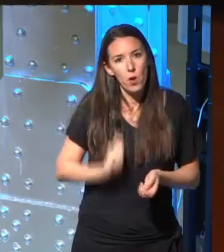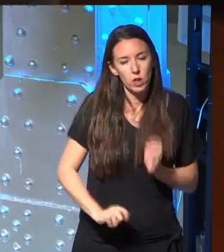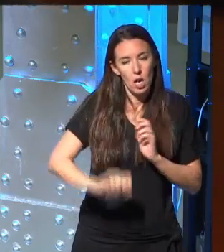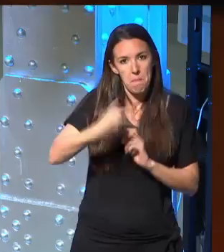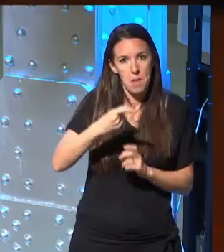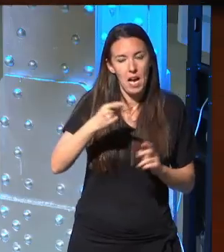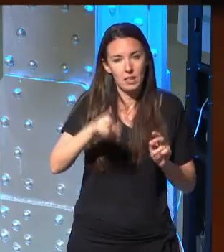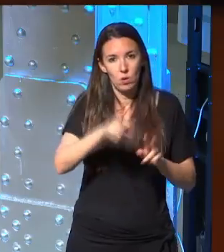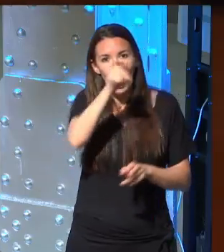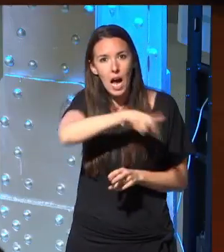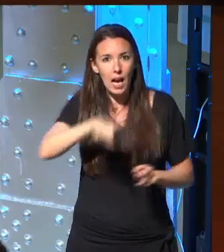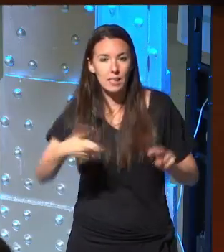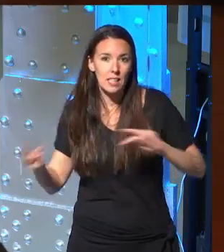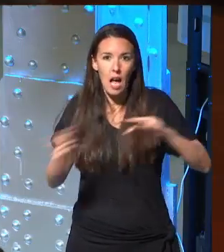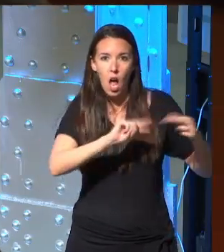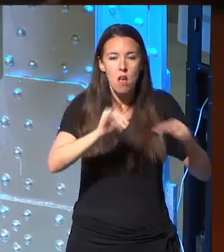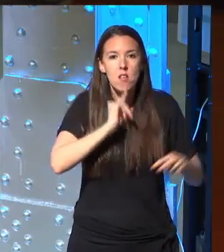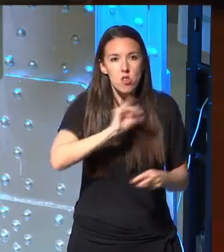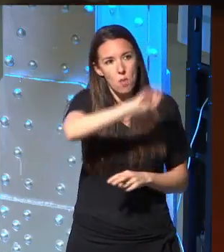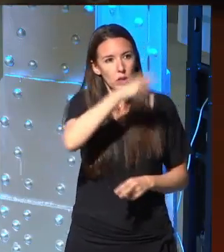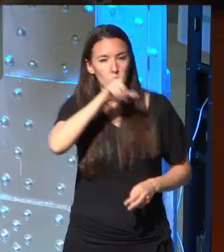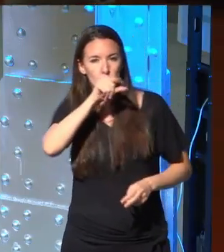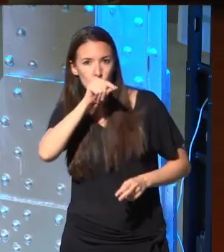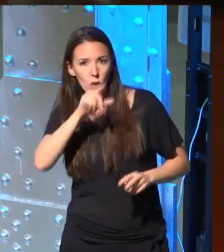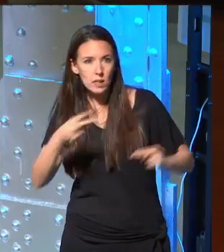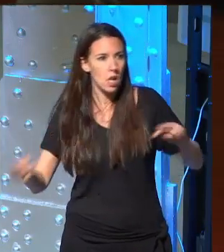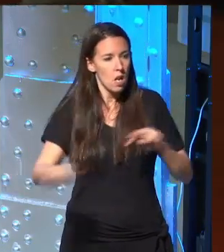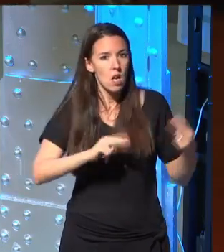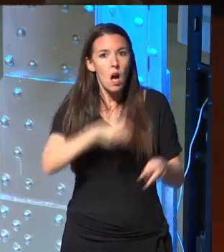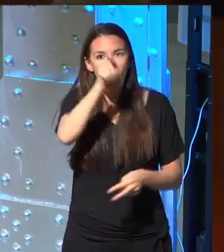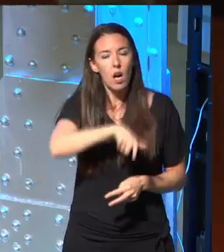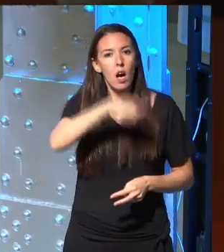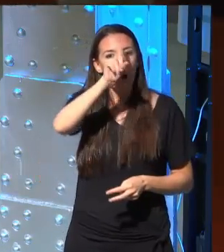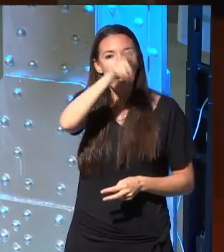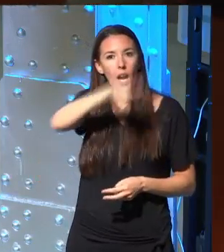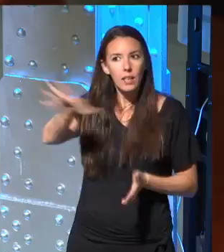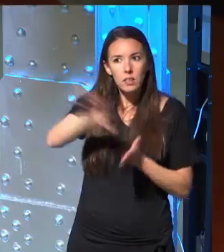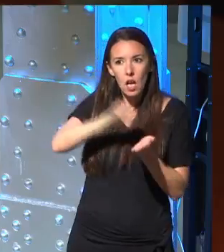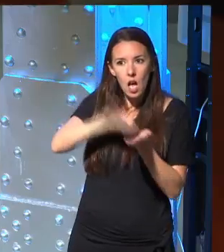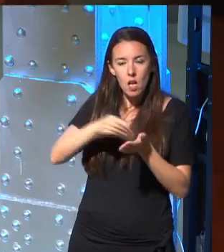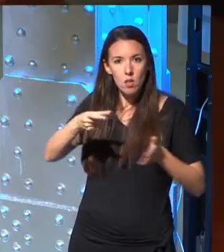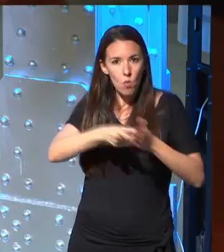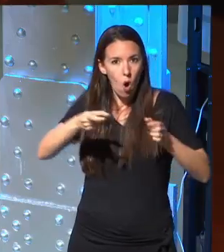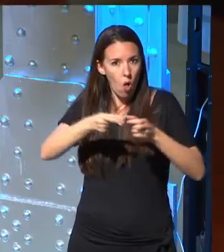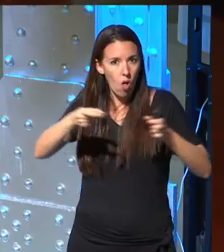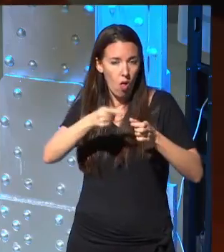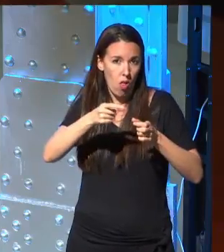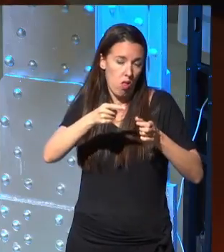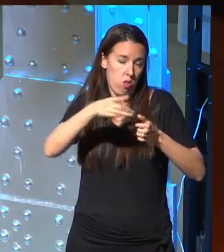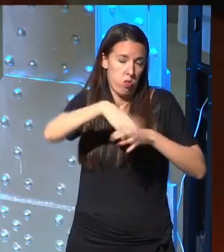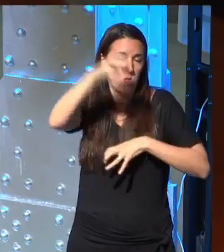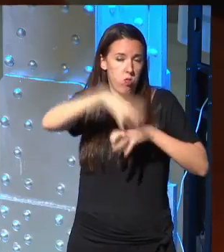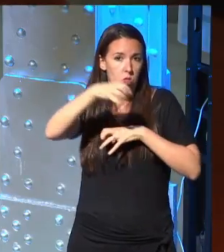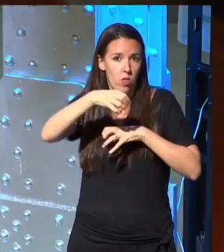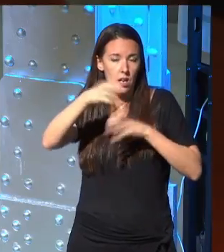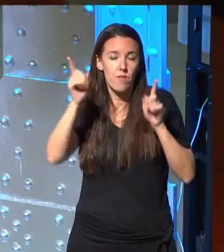que fue gente traduciendo a otros idiomas los tweets y gente recopilando en un drive todos los tweets. Como